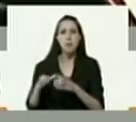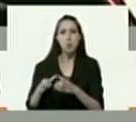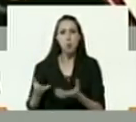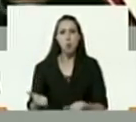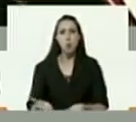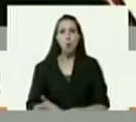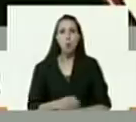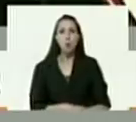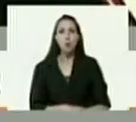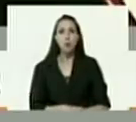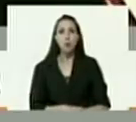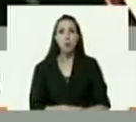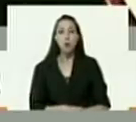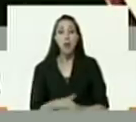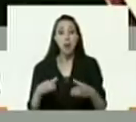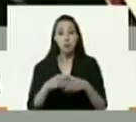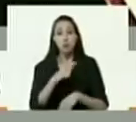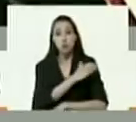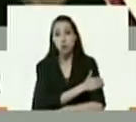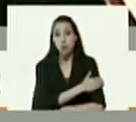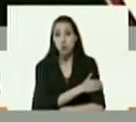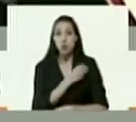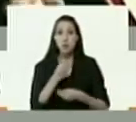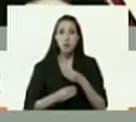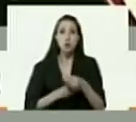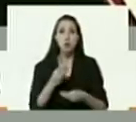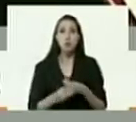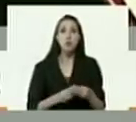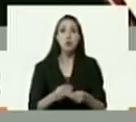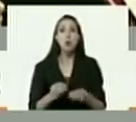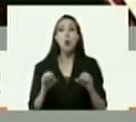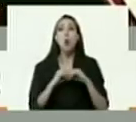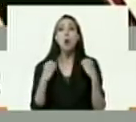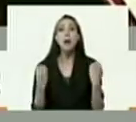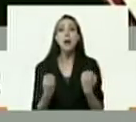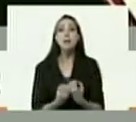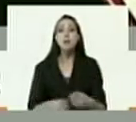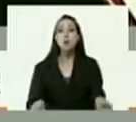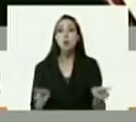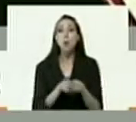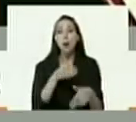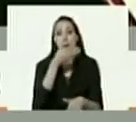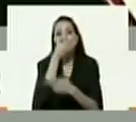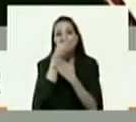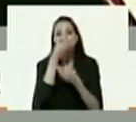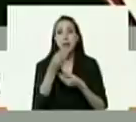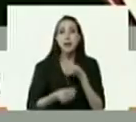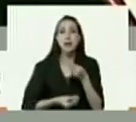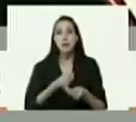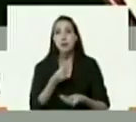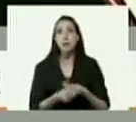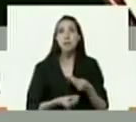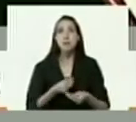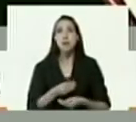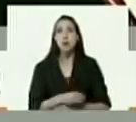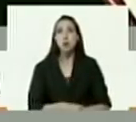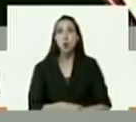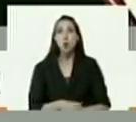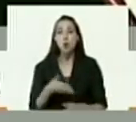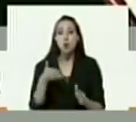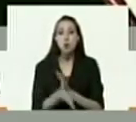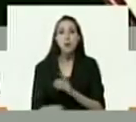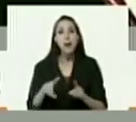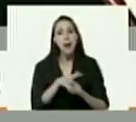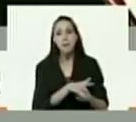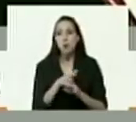la oposición venezolana, ese sector que se ha constituido una organización criminal, delictiva, que no va sino tras la violencia,